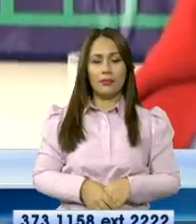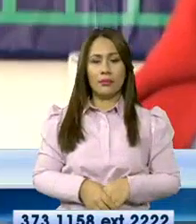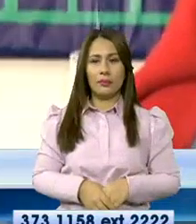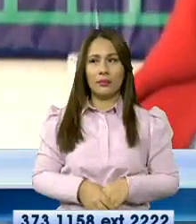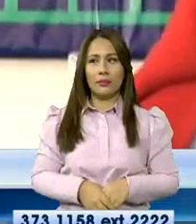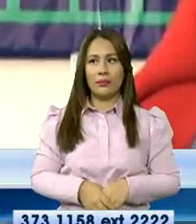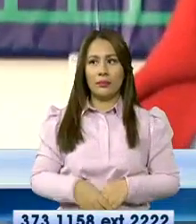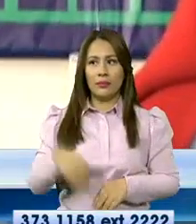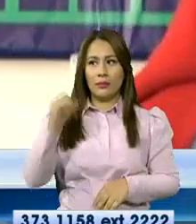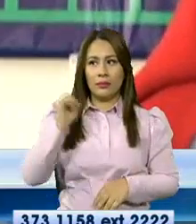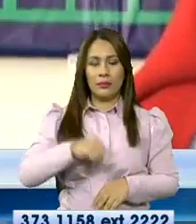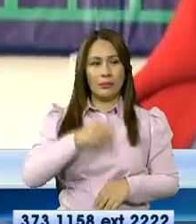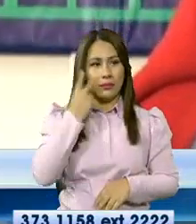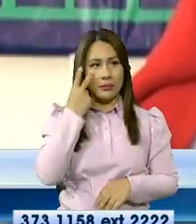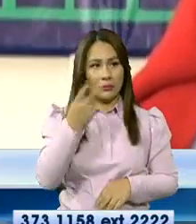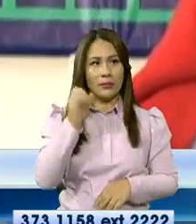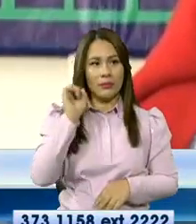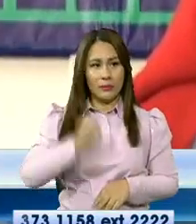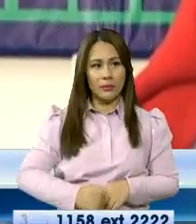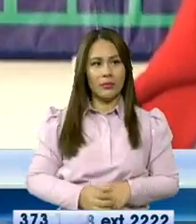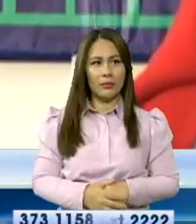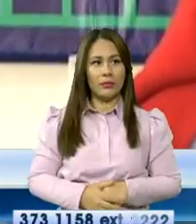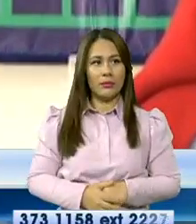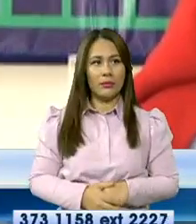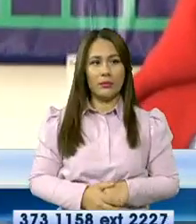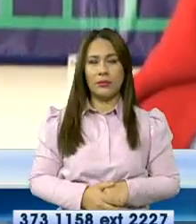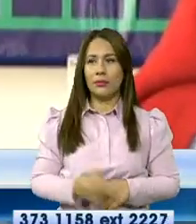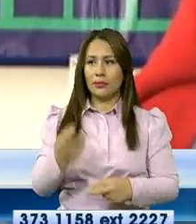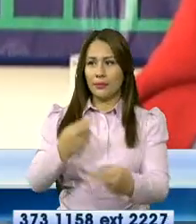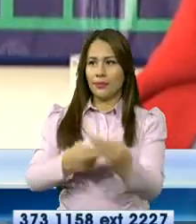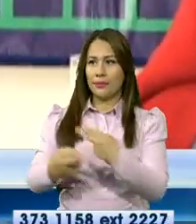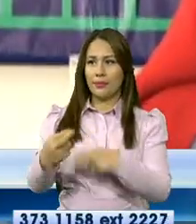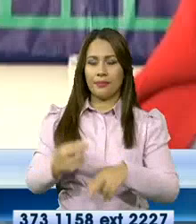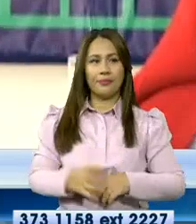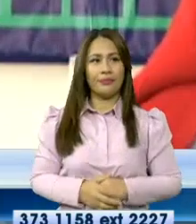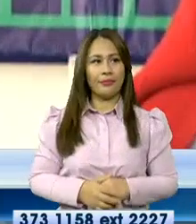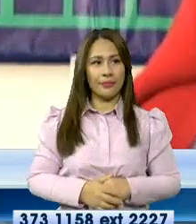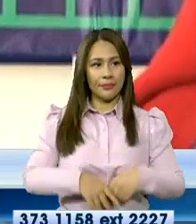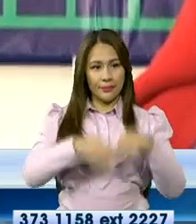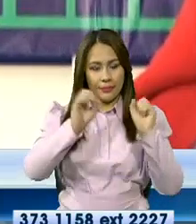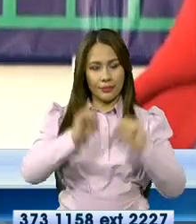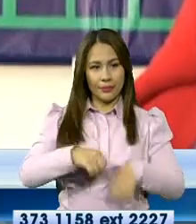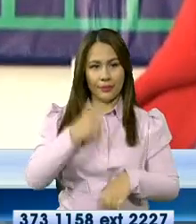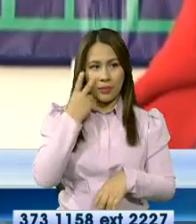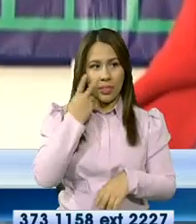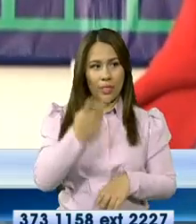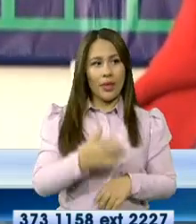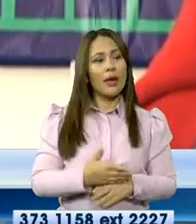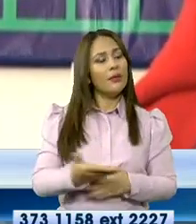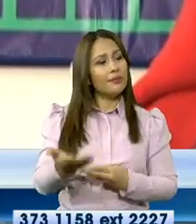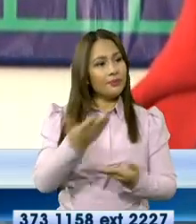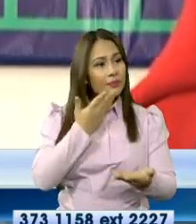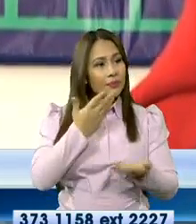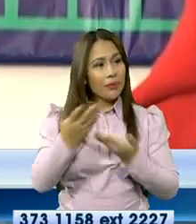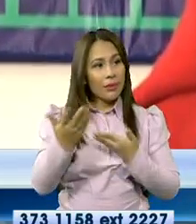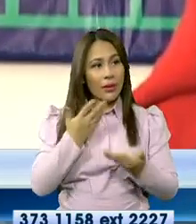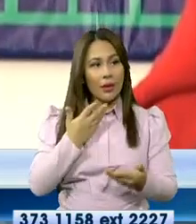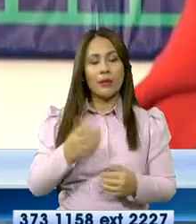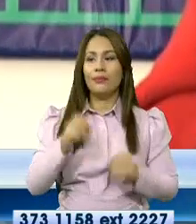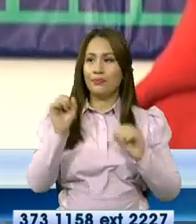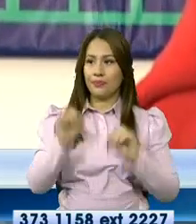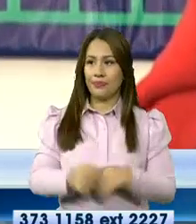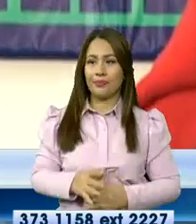esos países para iniciar la negociación de nuevos tratados. Queremos reforzar, queremos refrescar, queremos